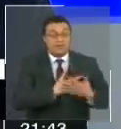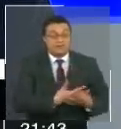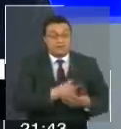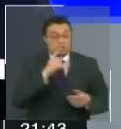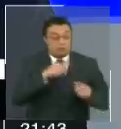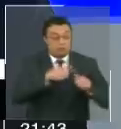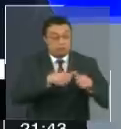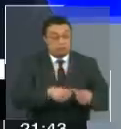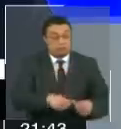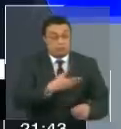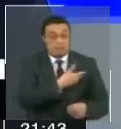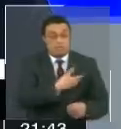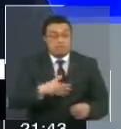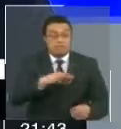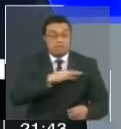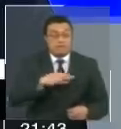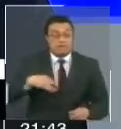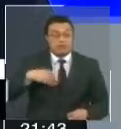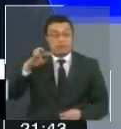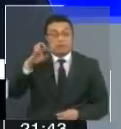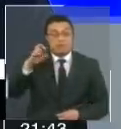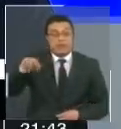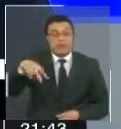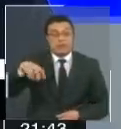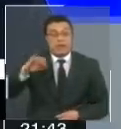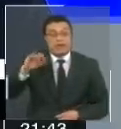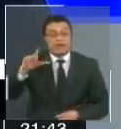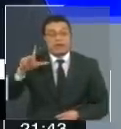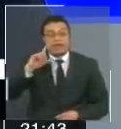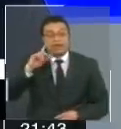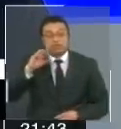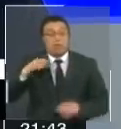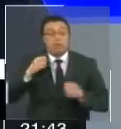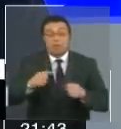estuvo el ministro Peña Hilillo, nosotros pudimos